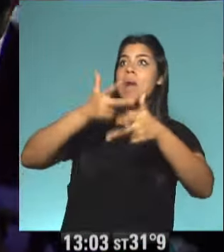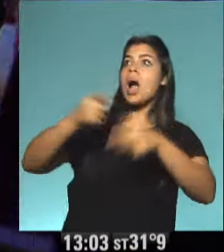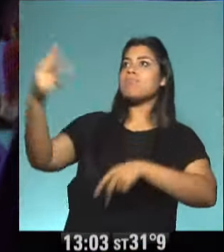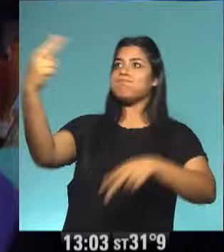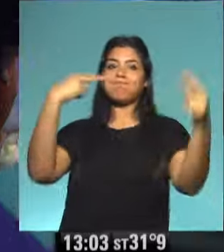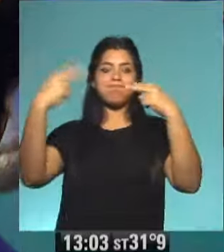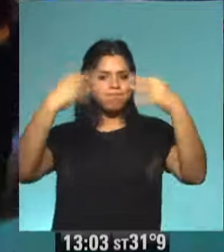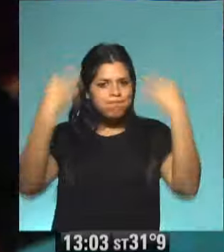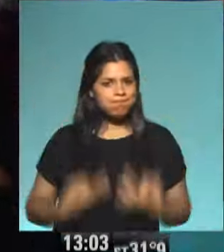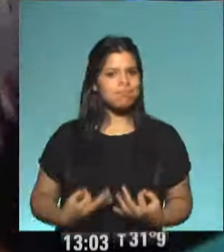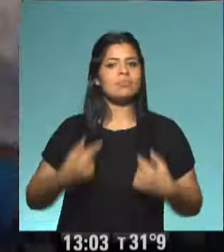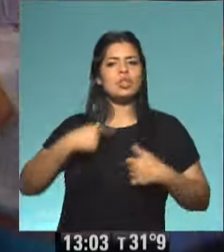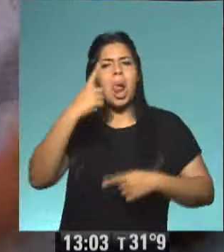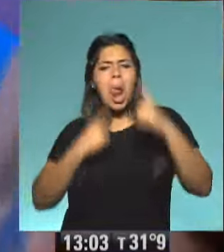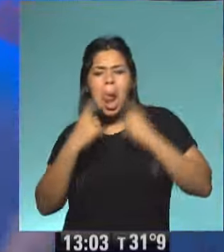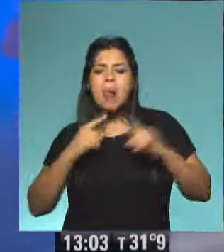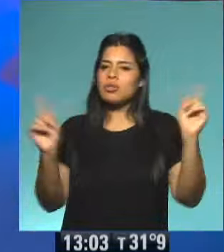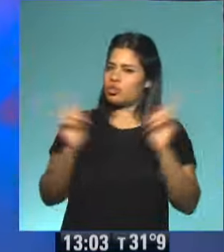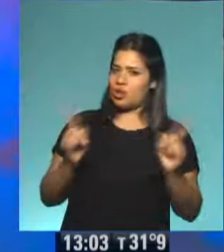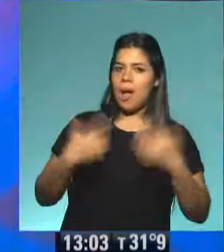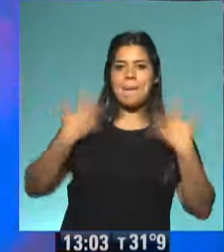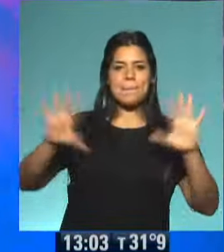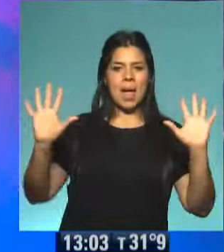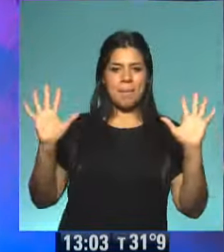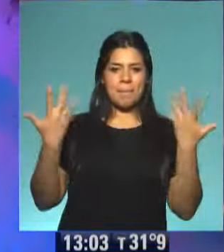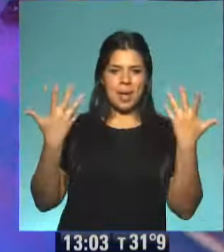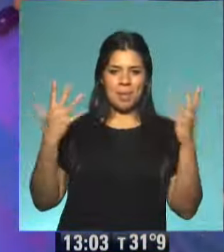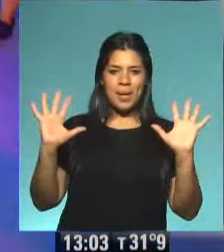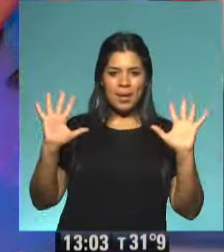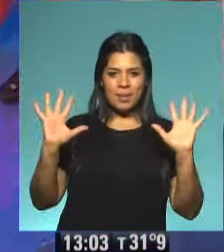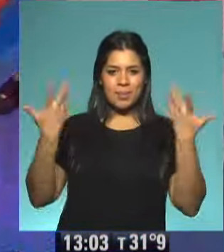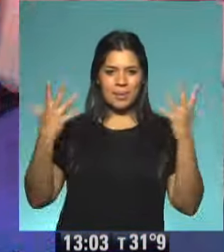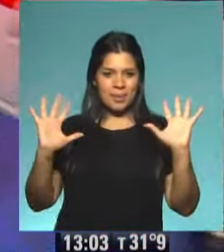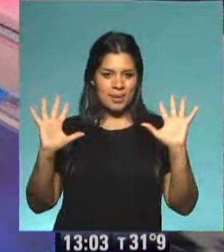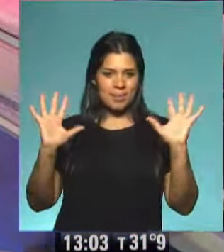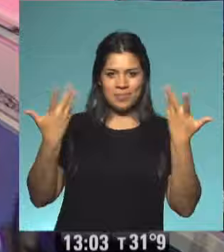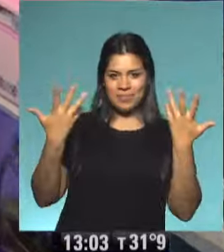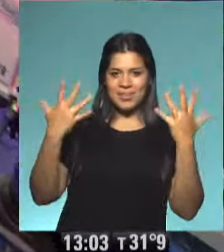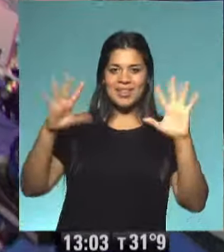que no me hagan llorar. Pa, pa, pa, pa, pa, pa, pa.